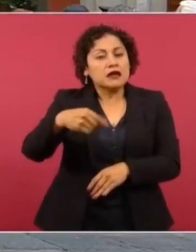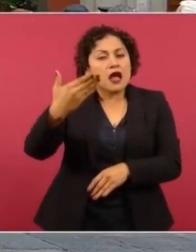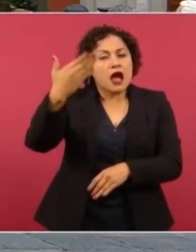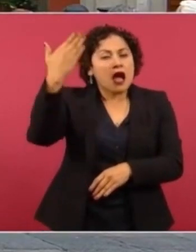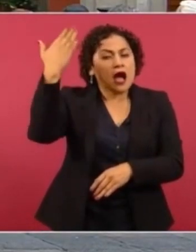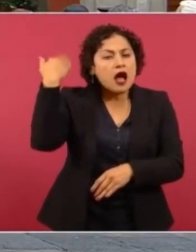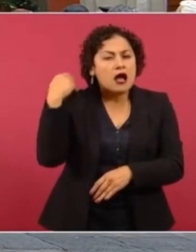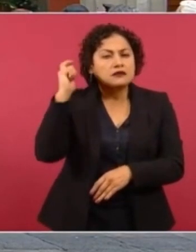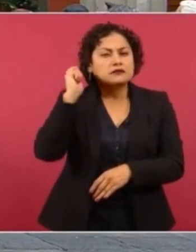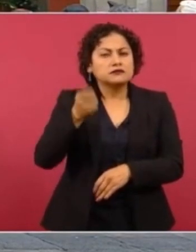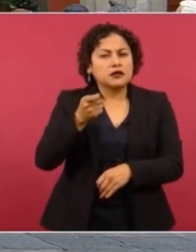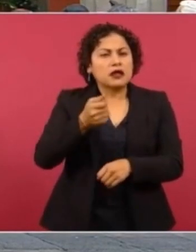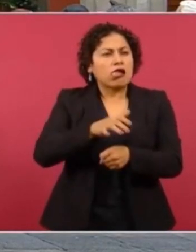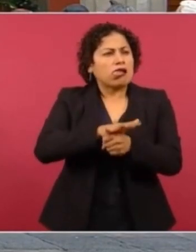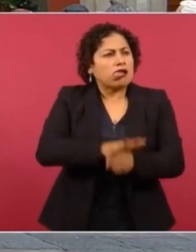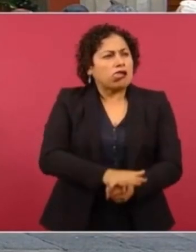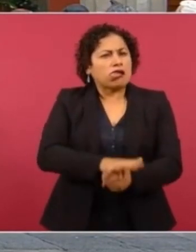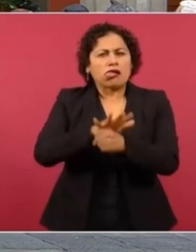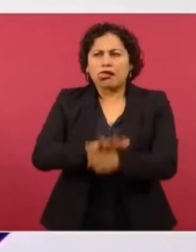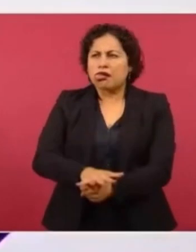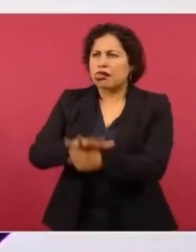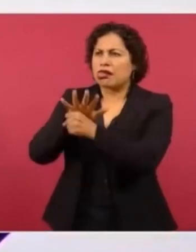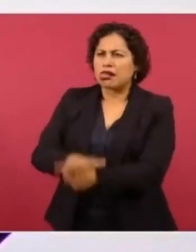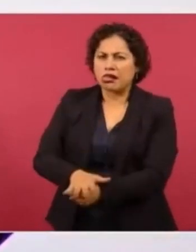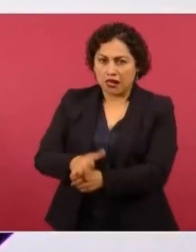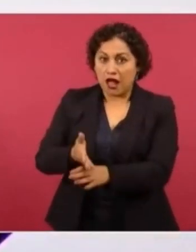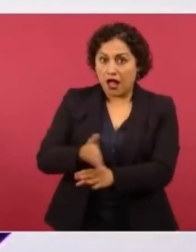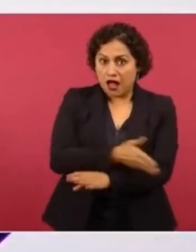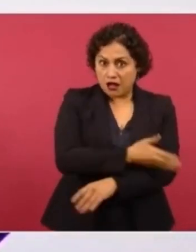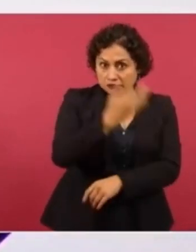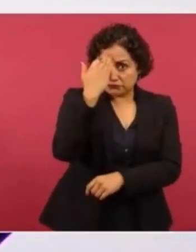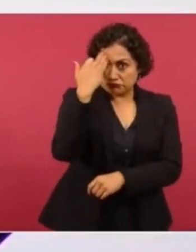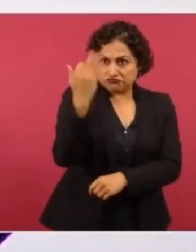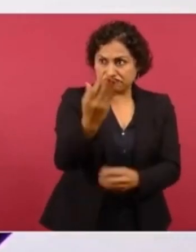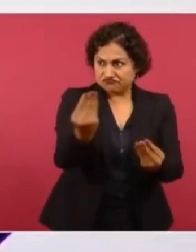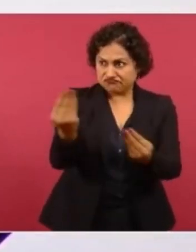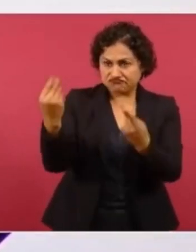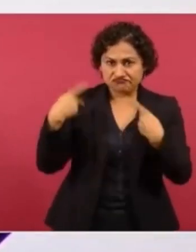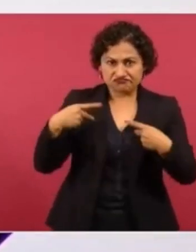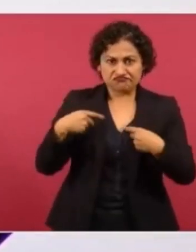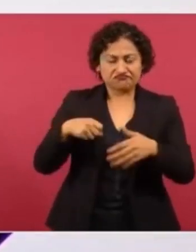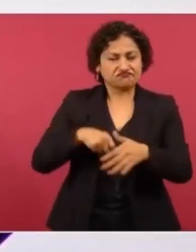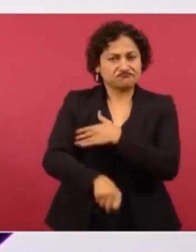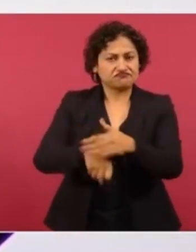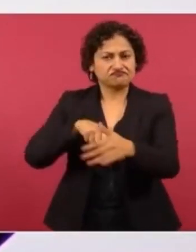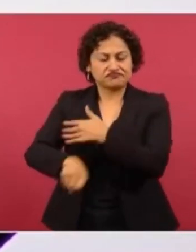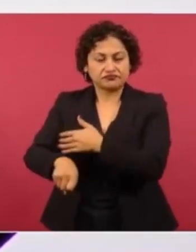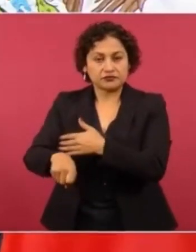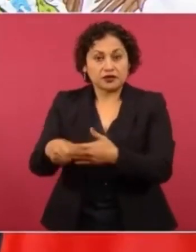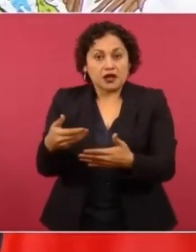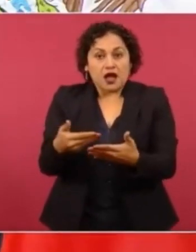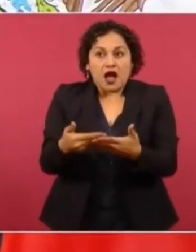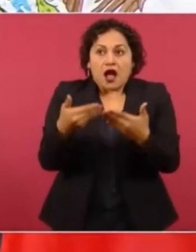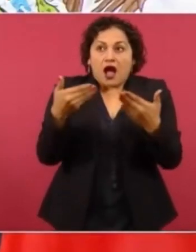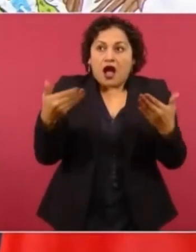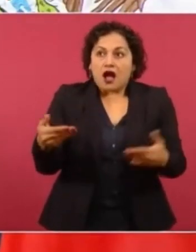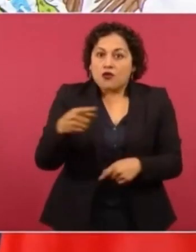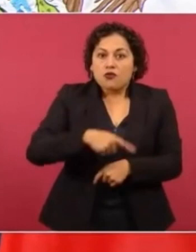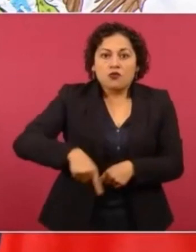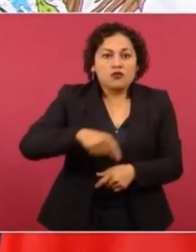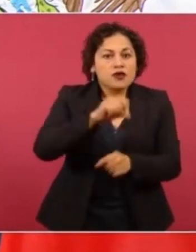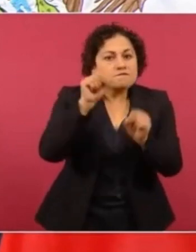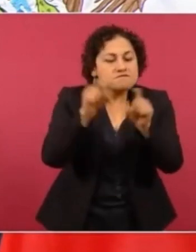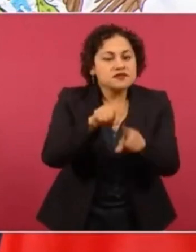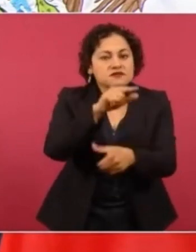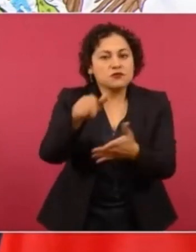de nuestro país el lugar en el que ocurrió el asesinato de Madero sería hoy la casa que resguardaría